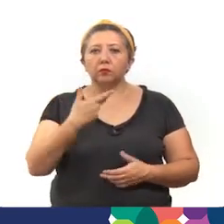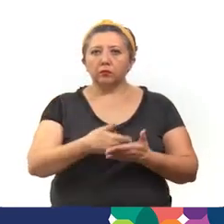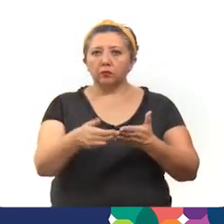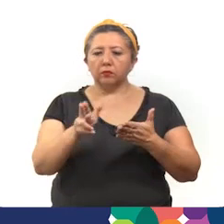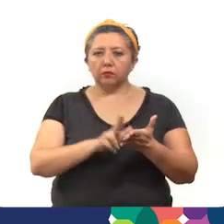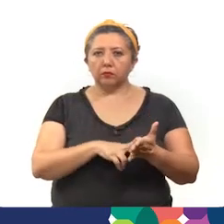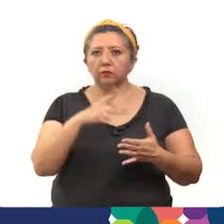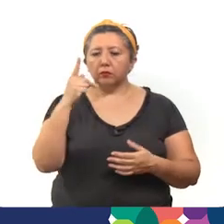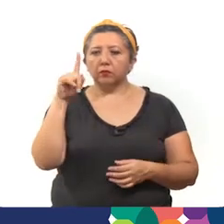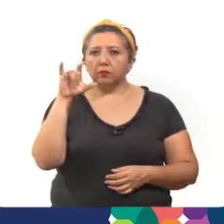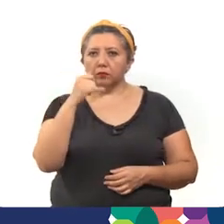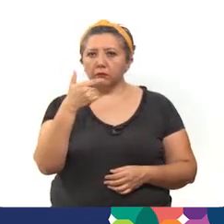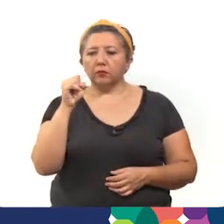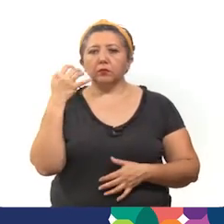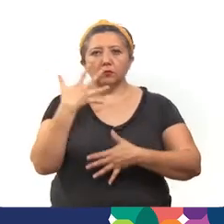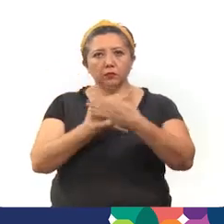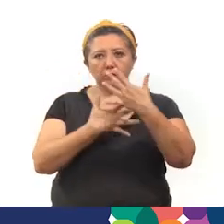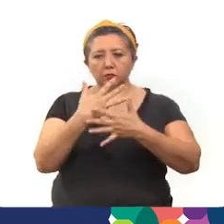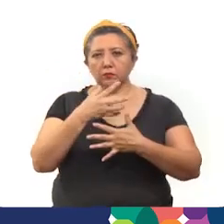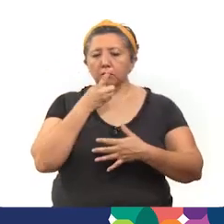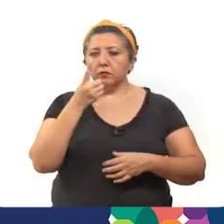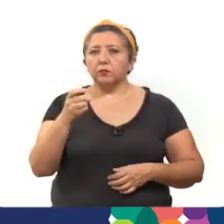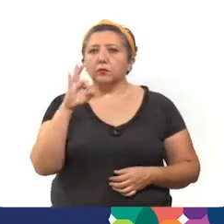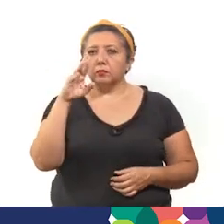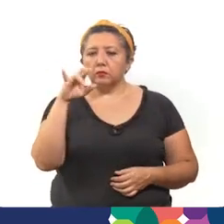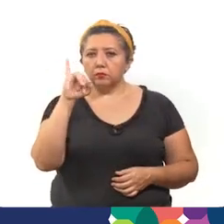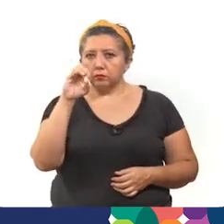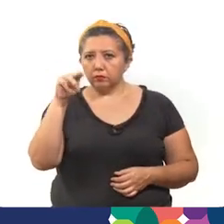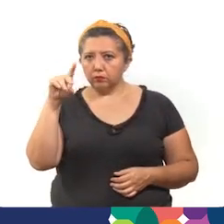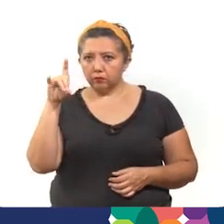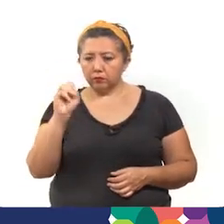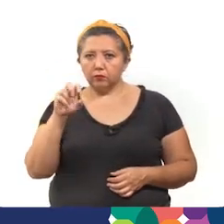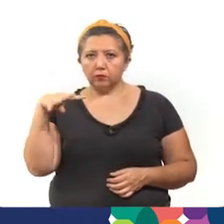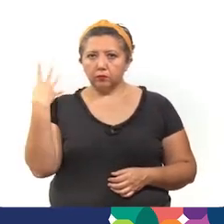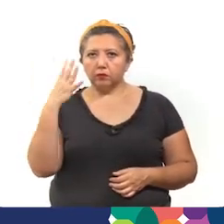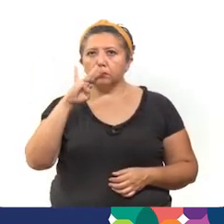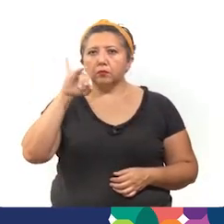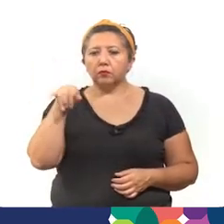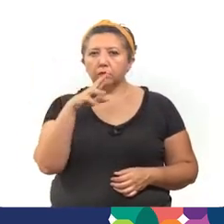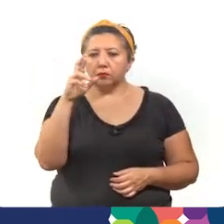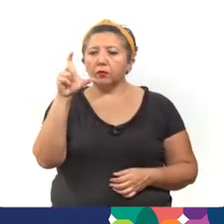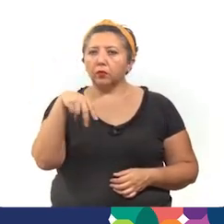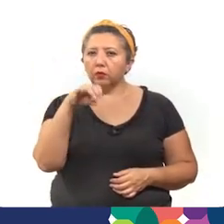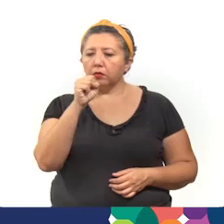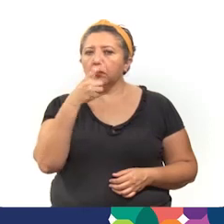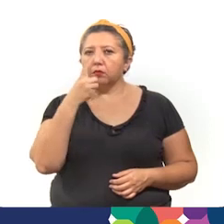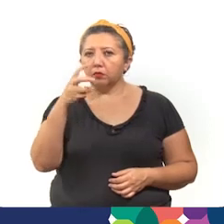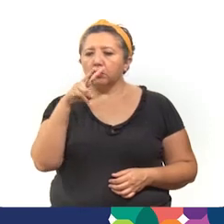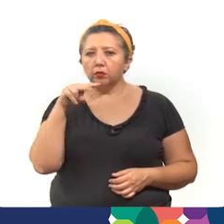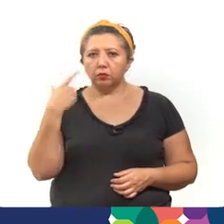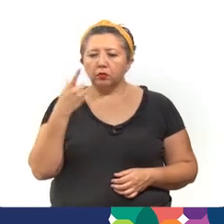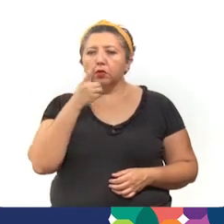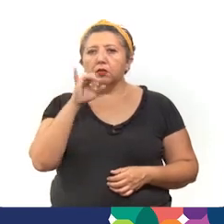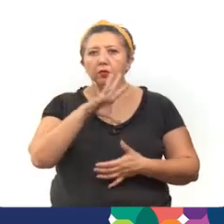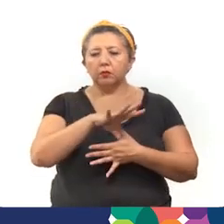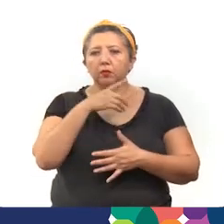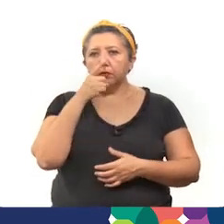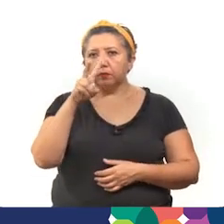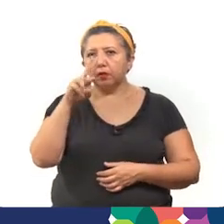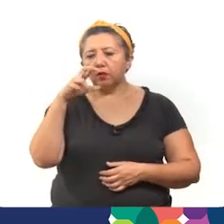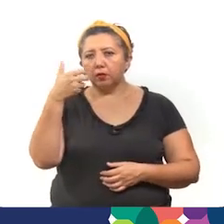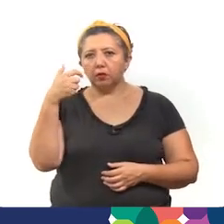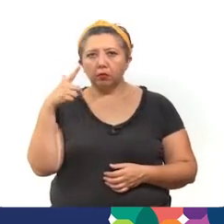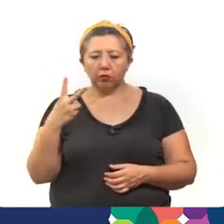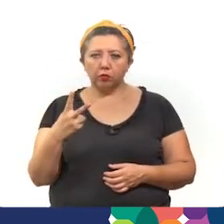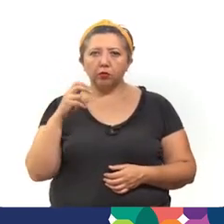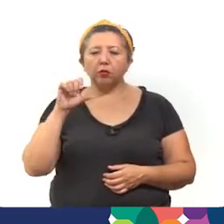17, Los Héroes y Polígono 108 15, Francisco y Madero 14, Bojorques 12, 5 colonias, Las Américas